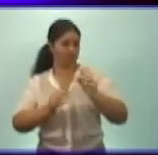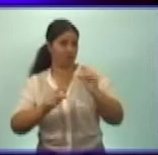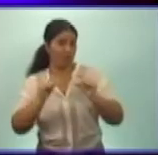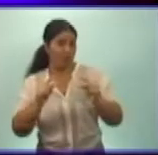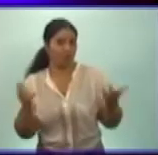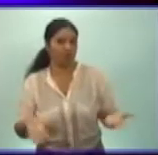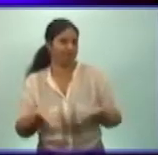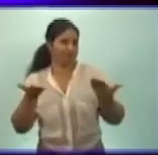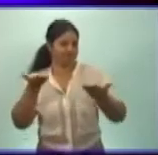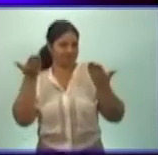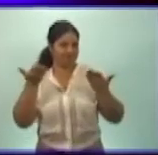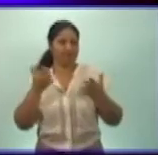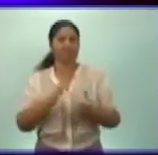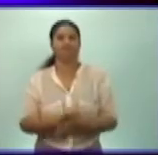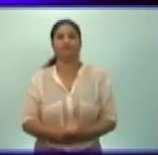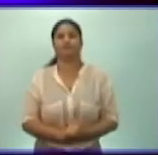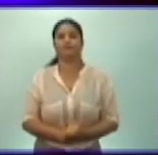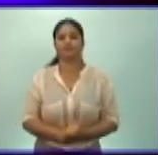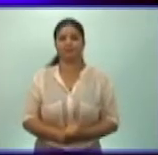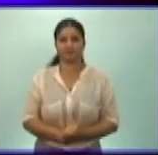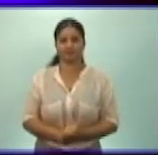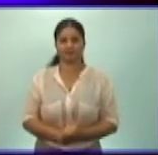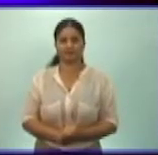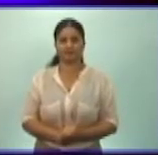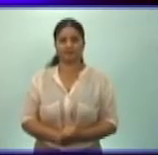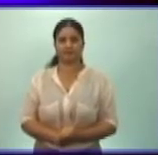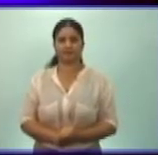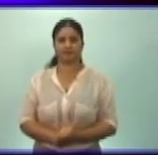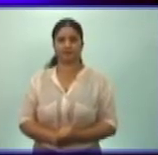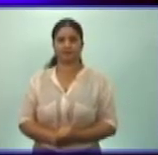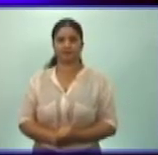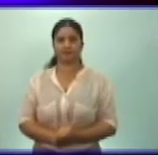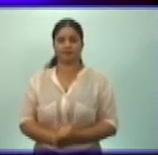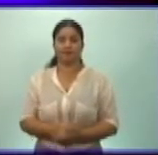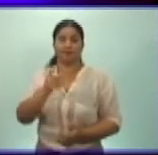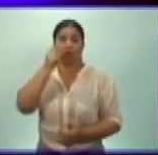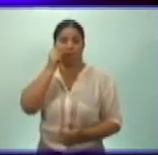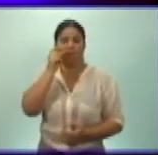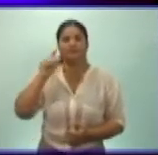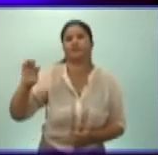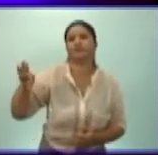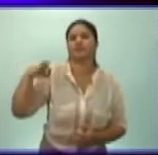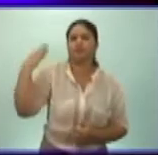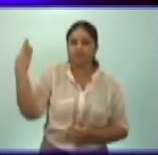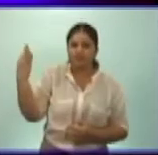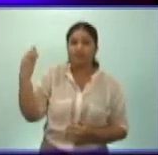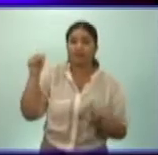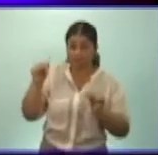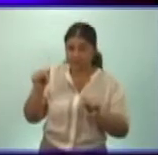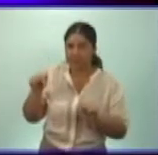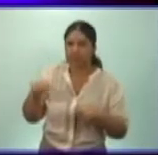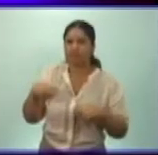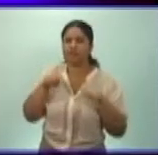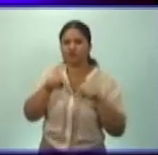provocó que los franceses también se llenaran de valor y quisieran representar sus propios